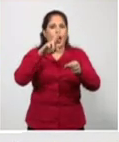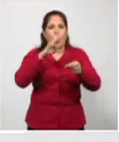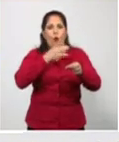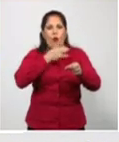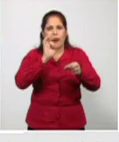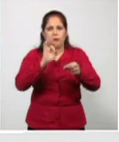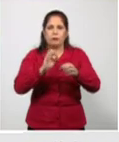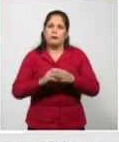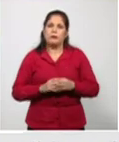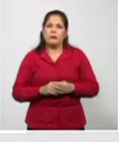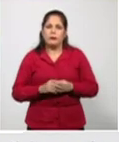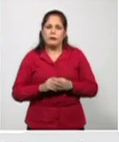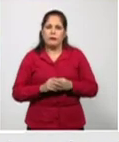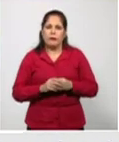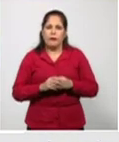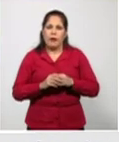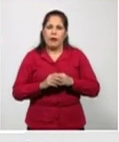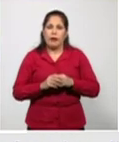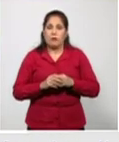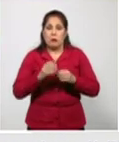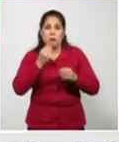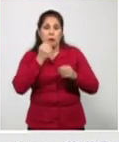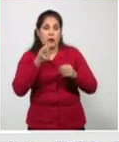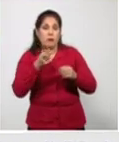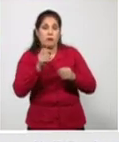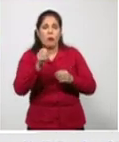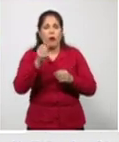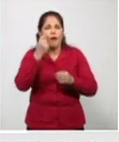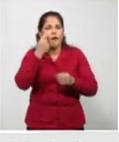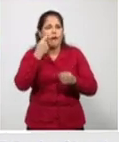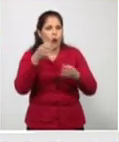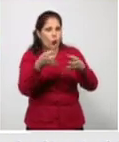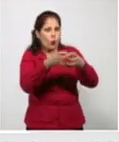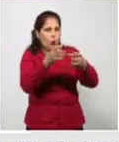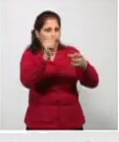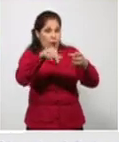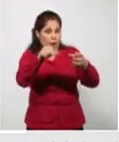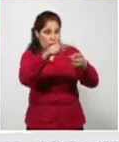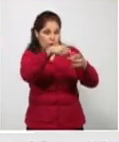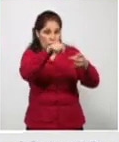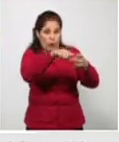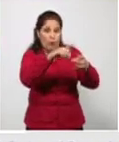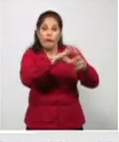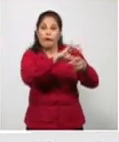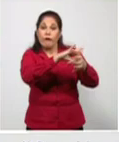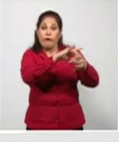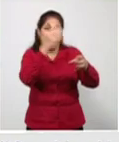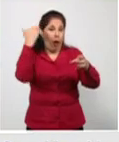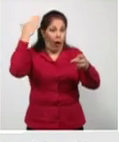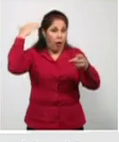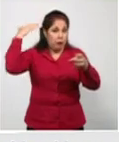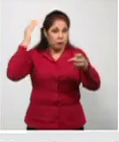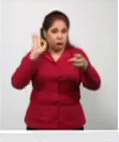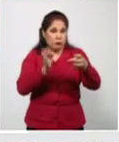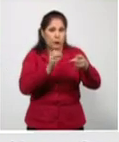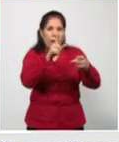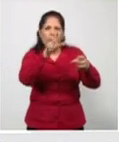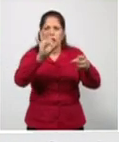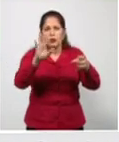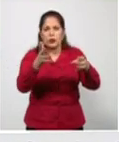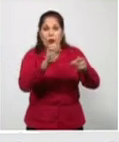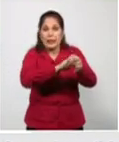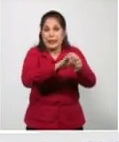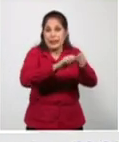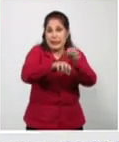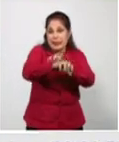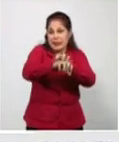Islandia, viendo la evolución de un grupo de personas que habían tenido en aquel momento pues sarampión,